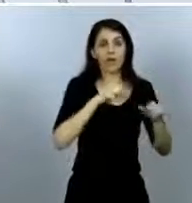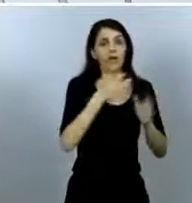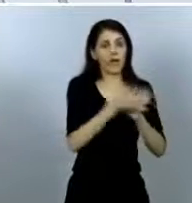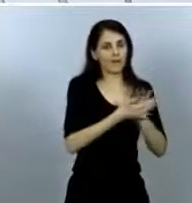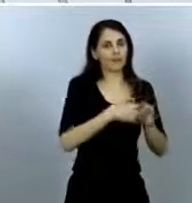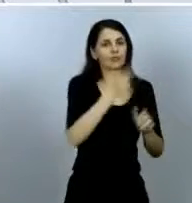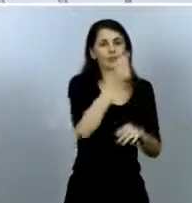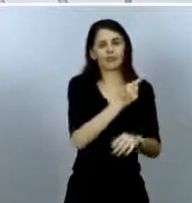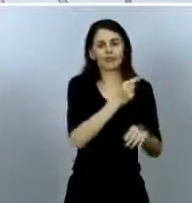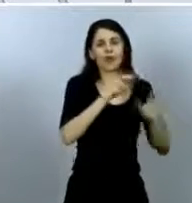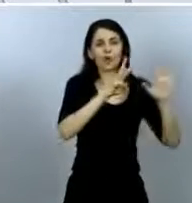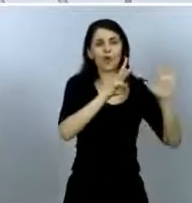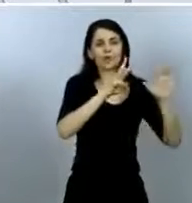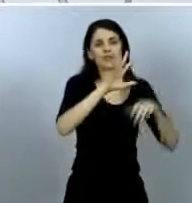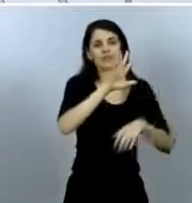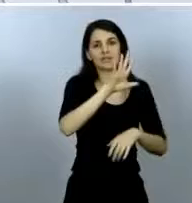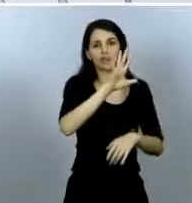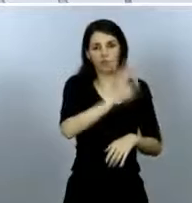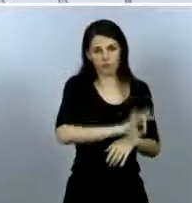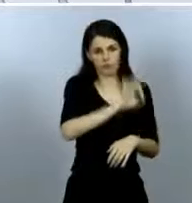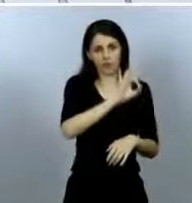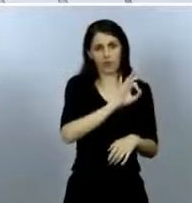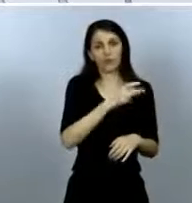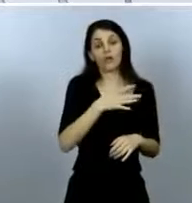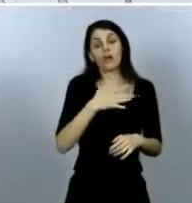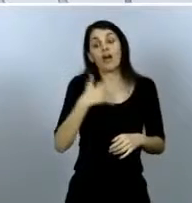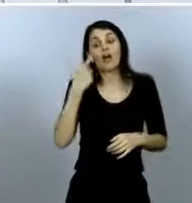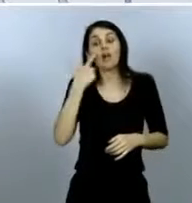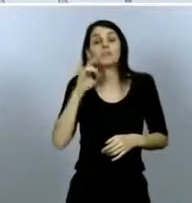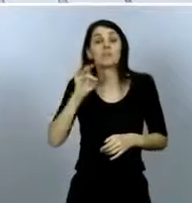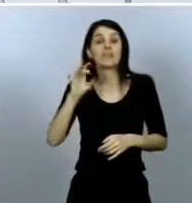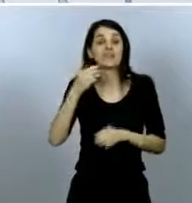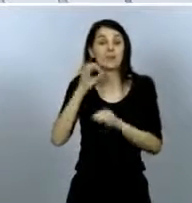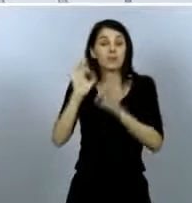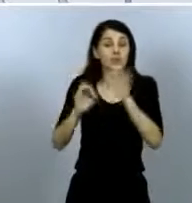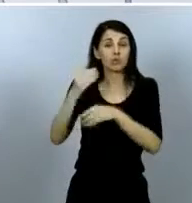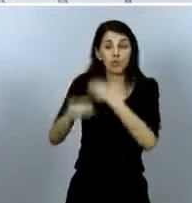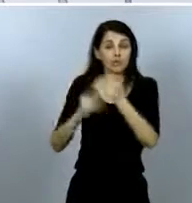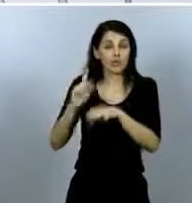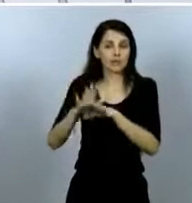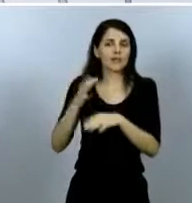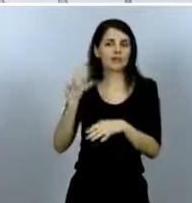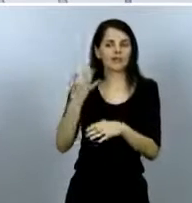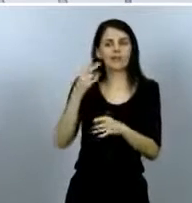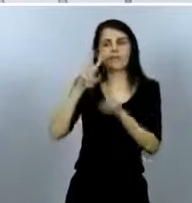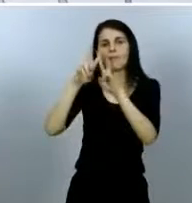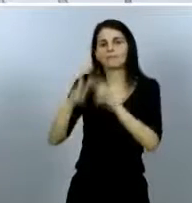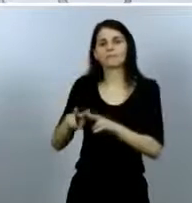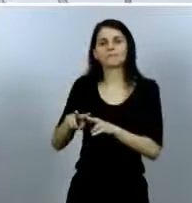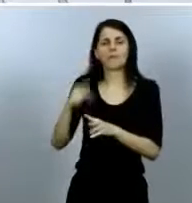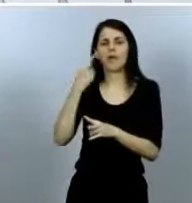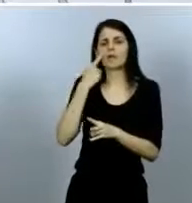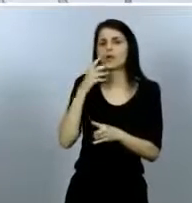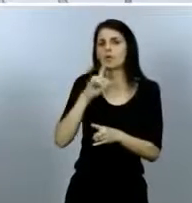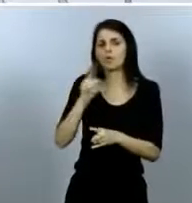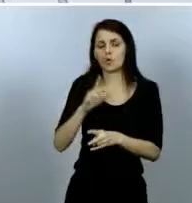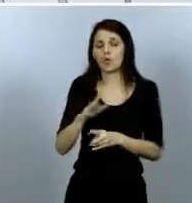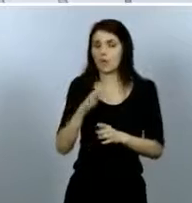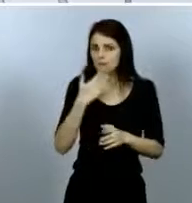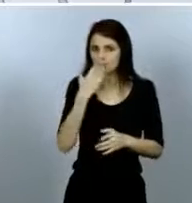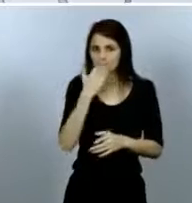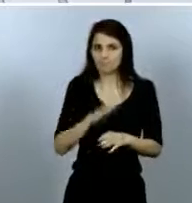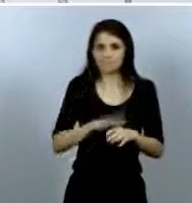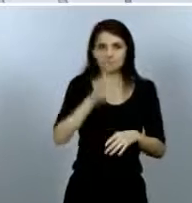15% porque no se realiza pero desde luego el esfuerzo que están haciendo las comunidades autónomas para garantizar